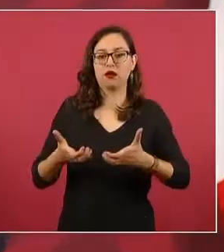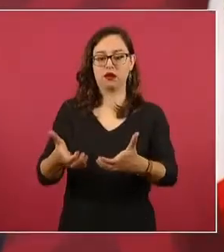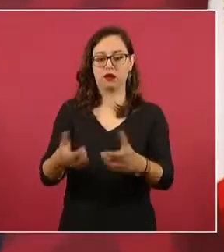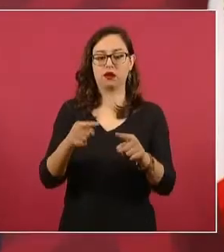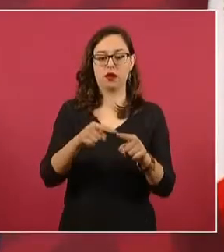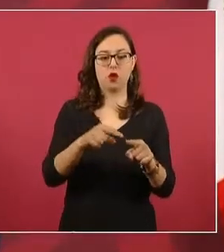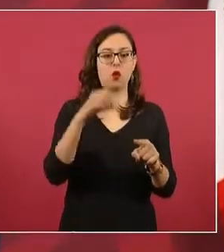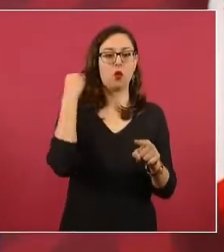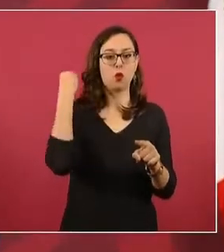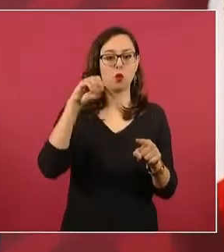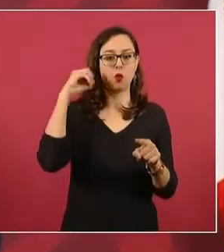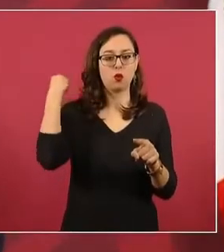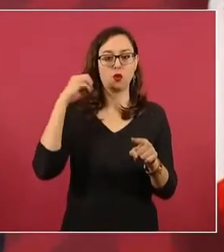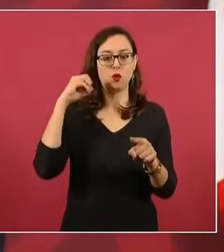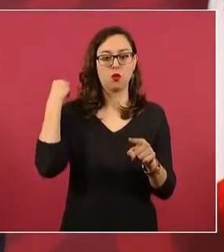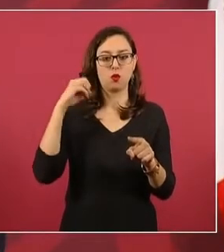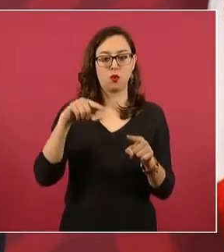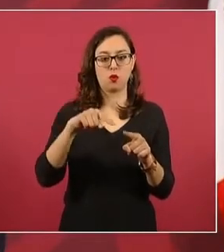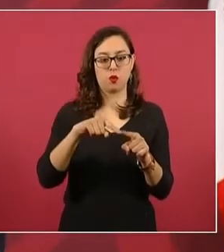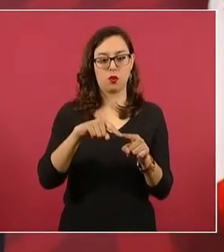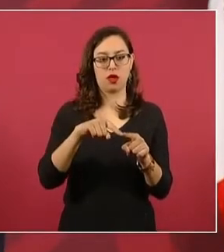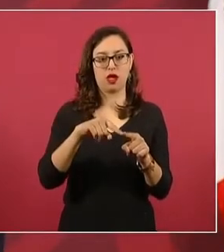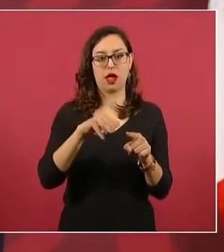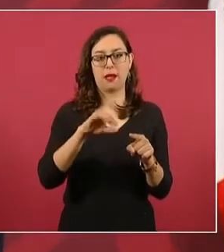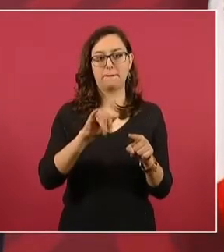de Oaxaca, de Mitla